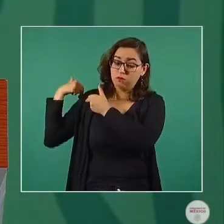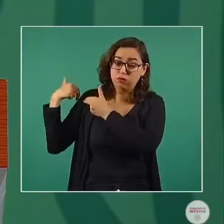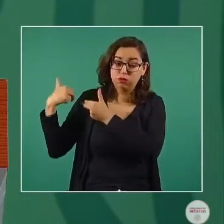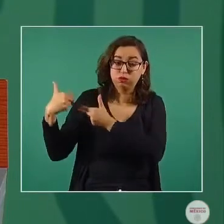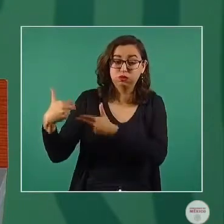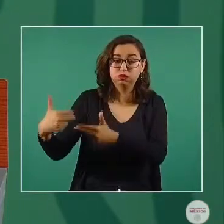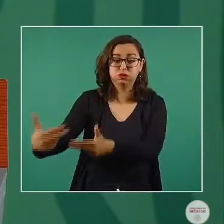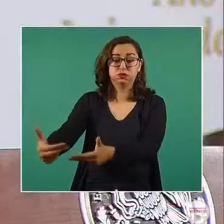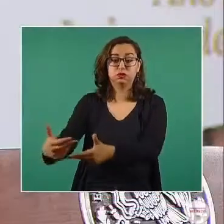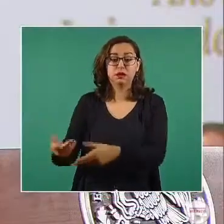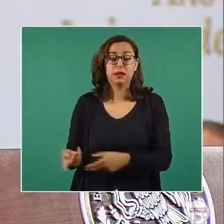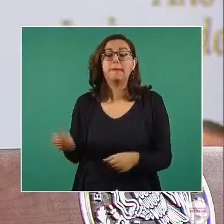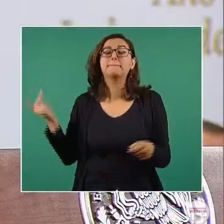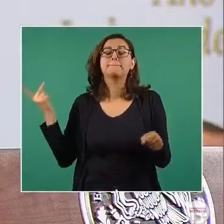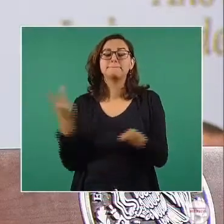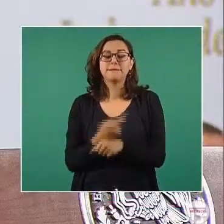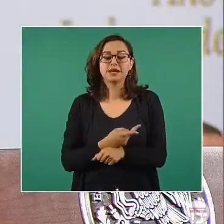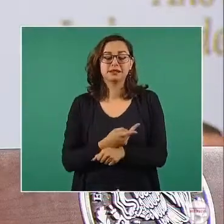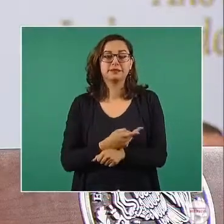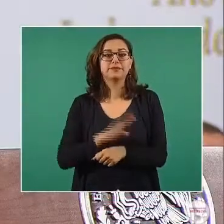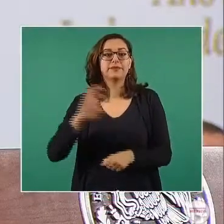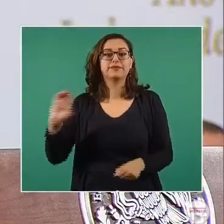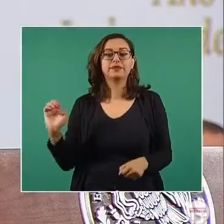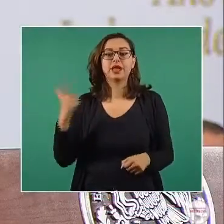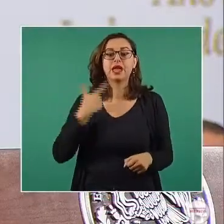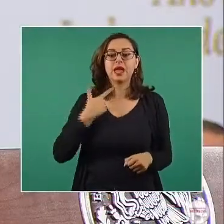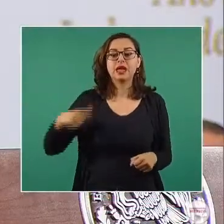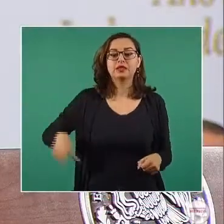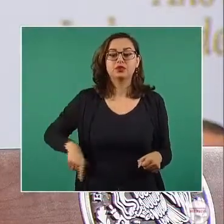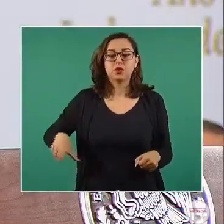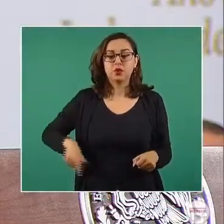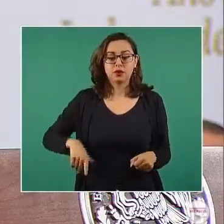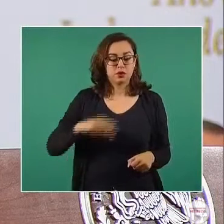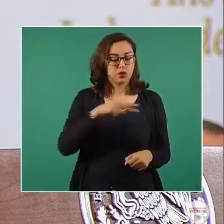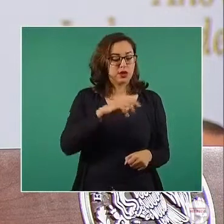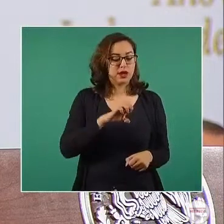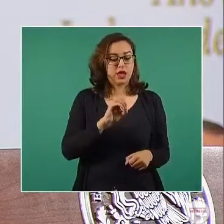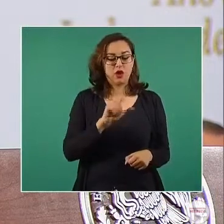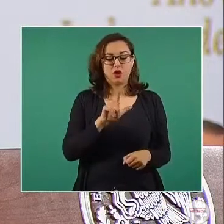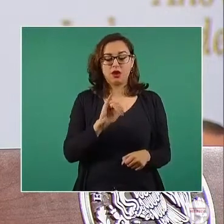neoliberales era que Pemex se arruinara